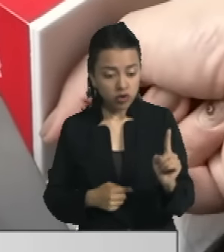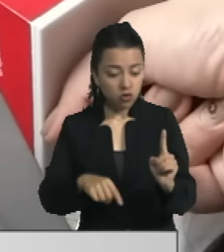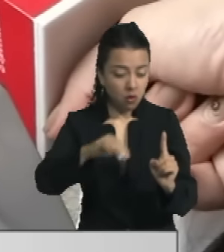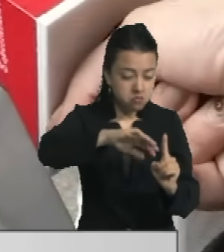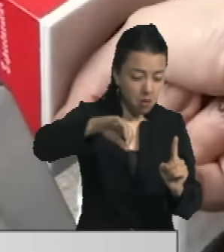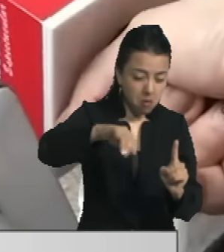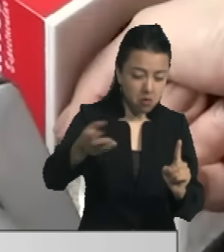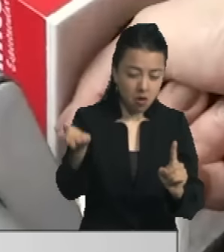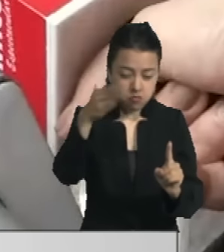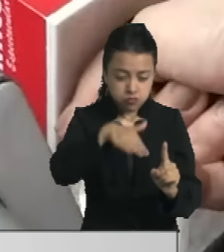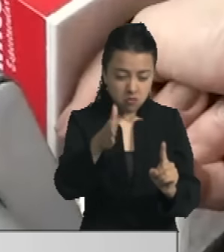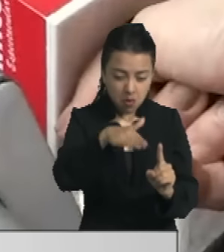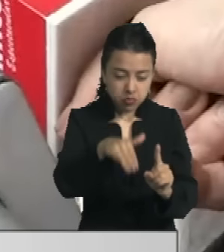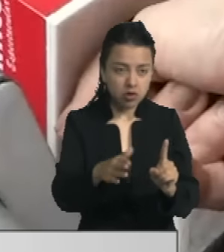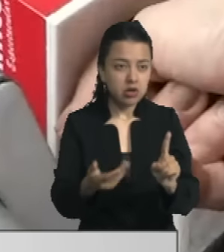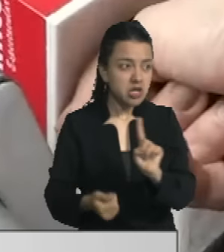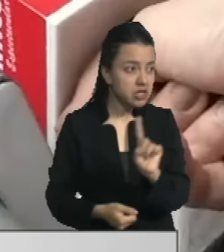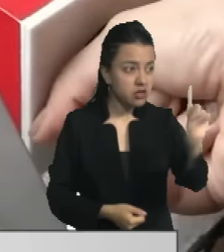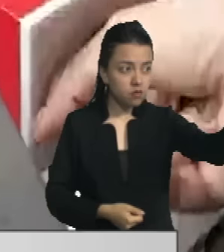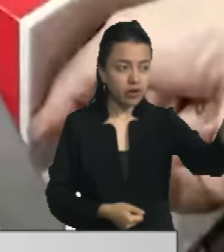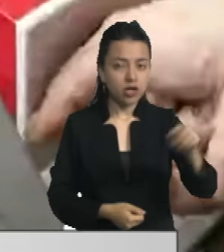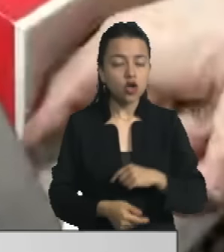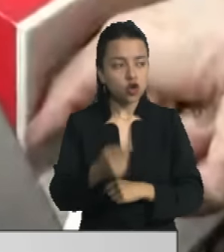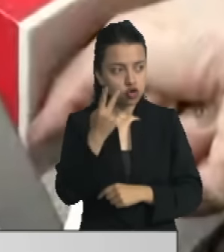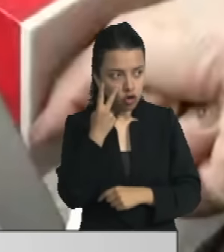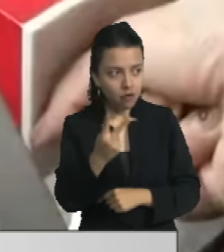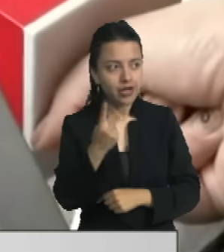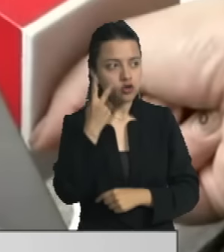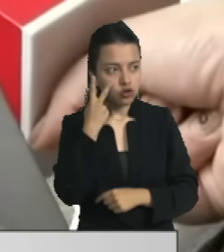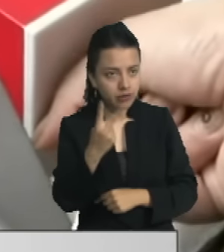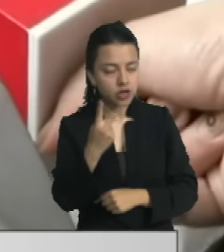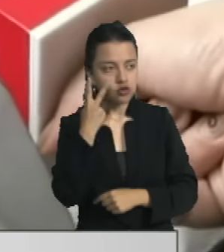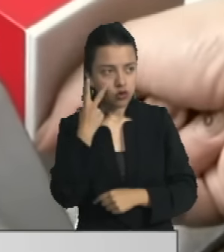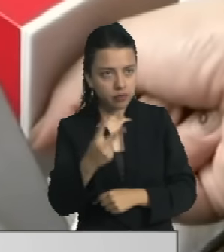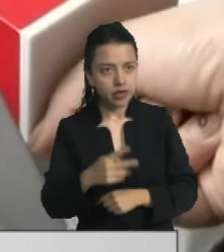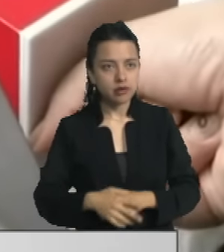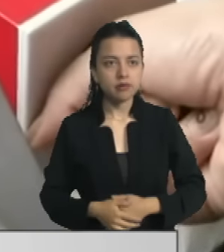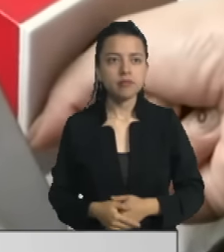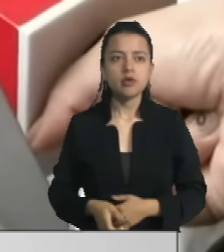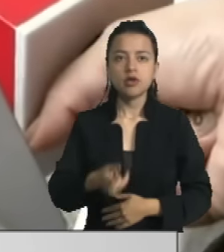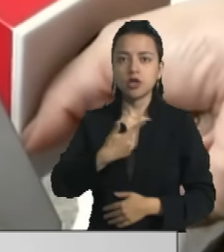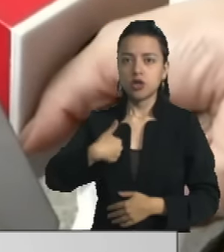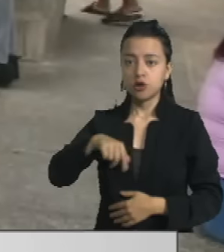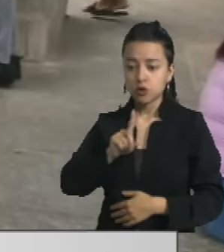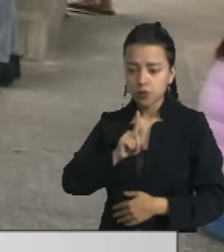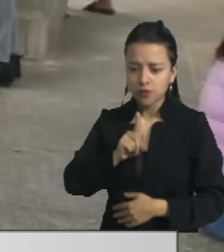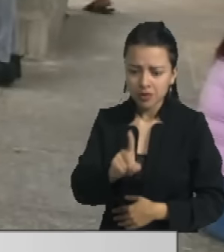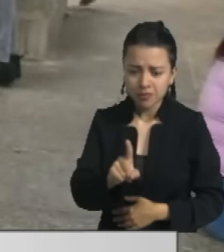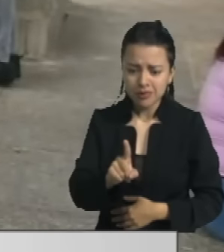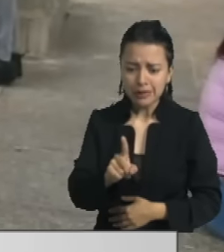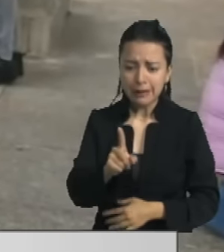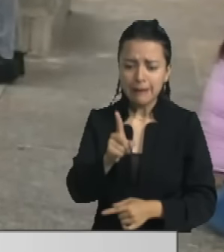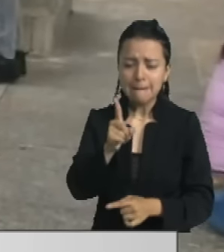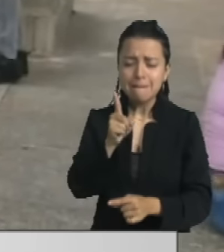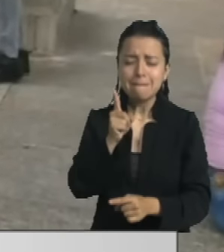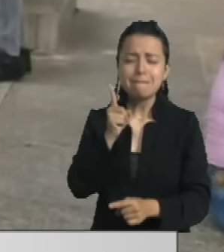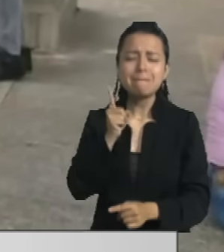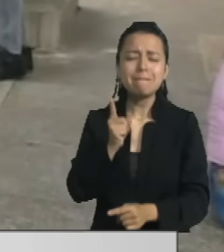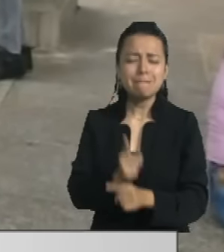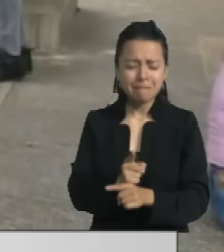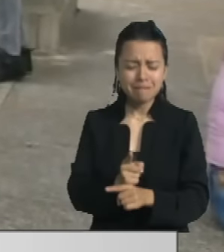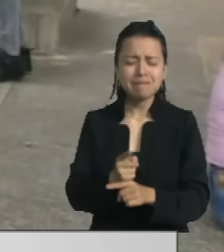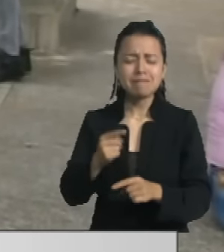vi y él La mató y vayan a tal parte que ahí está Y ahí estaba mi enterrada la familia alertó a las